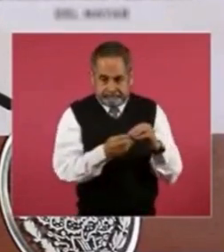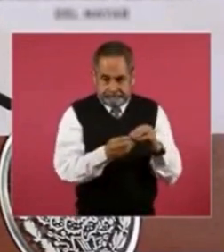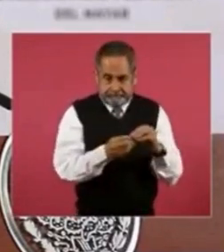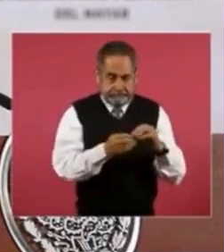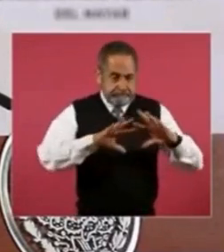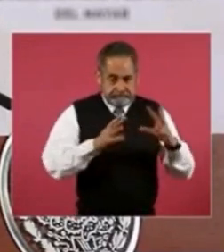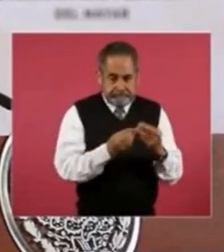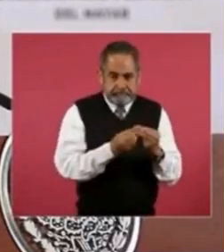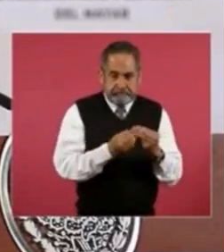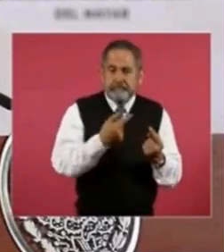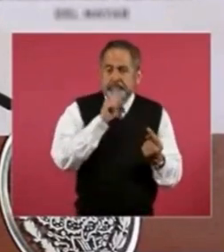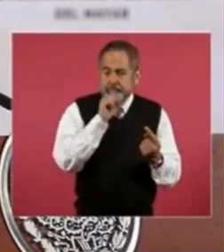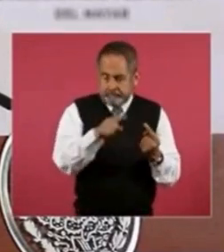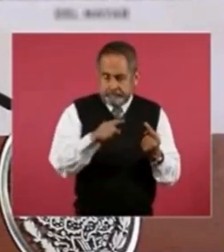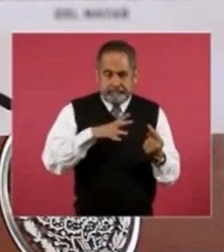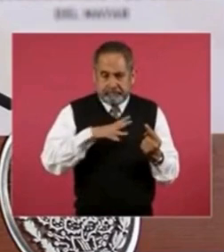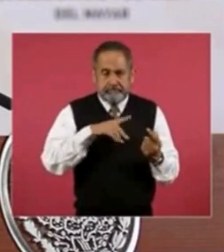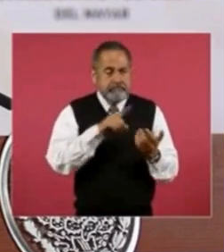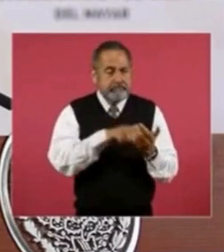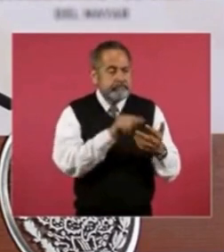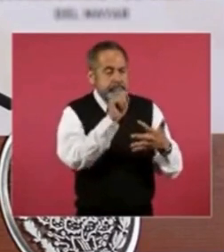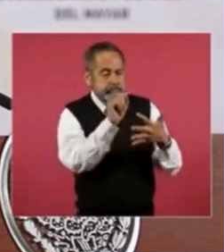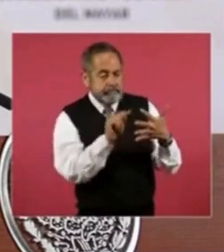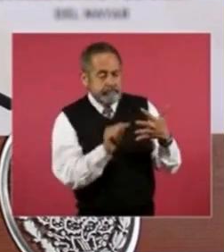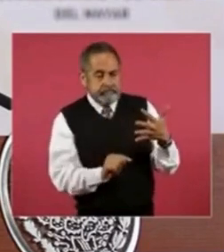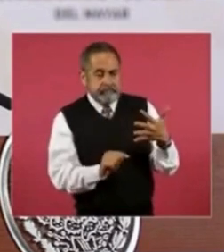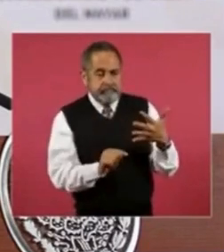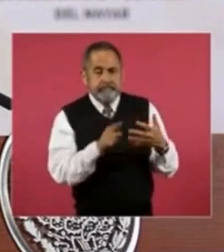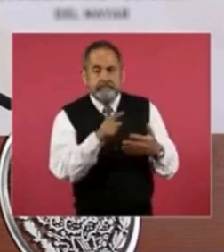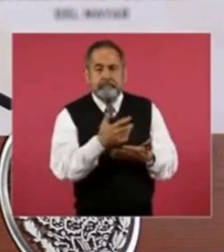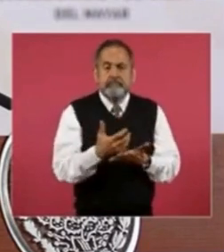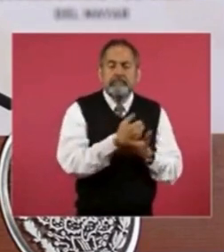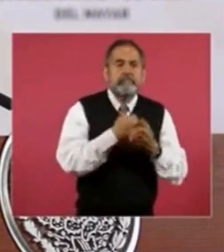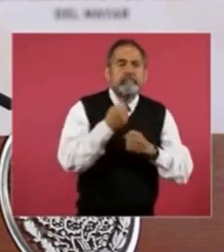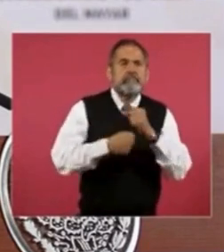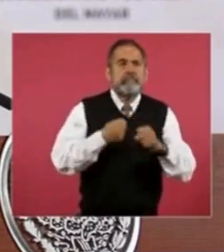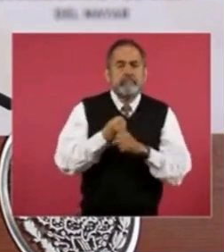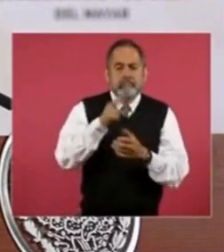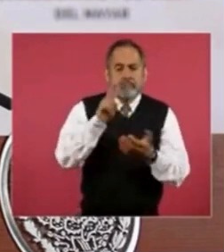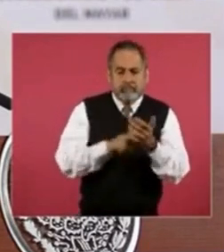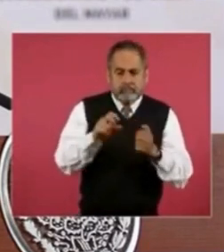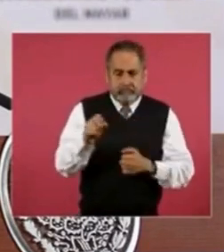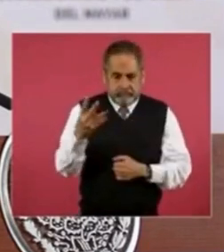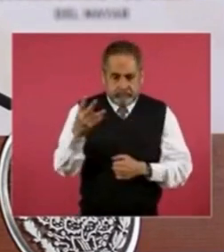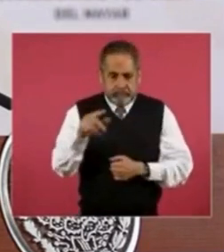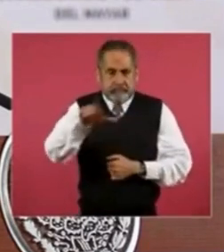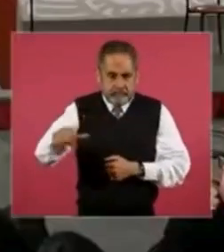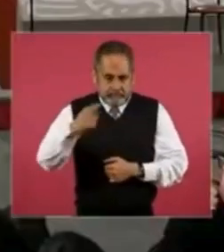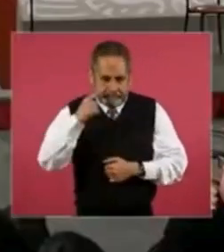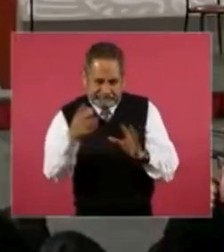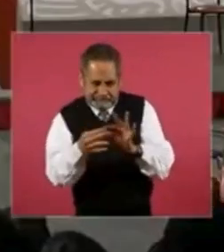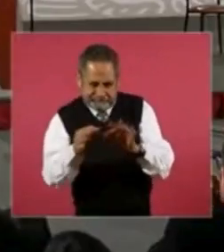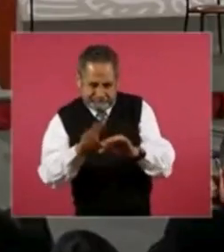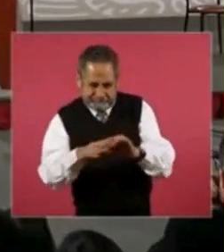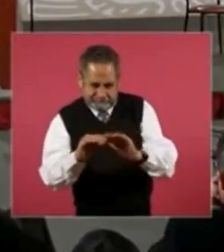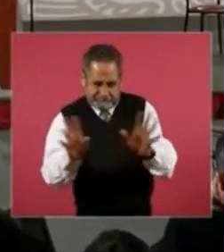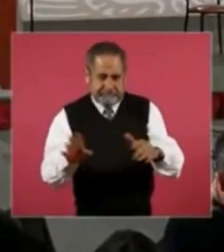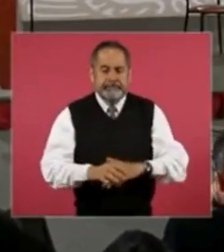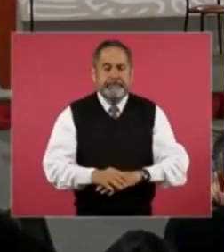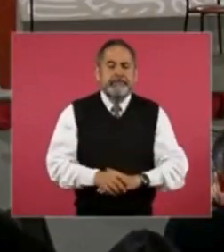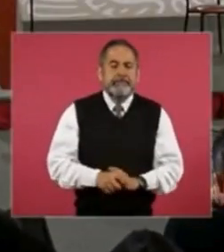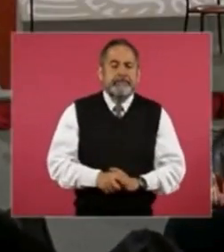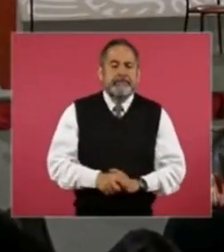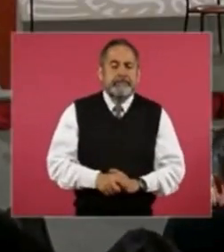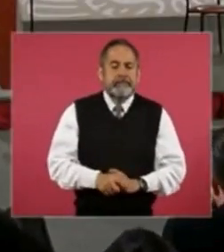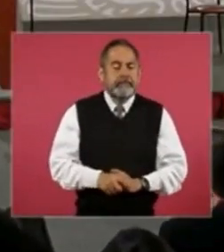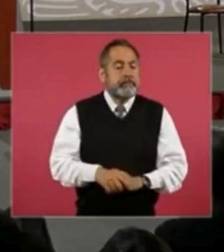emitirá una nota diplomática para expresar formalmente su preocupación al gobierno estadounidense en segundo lugar